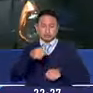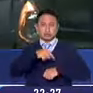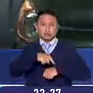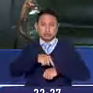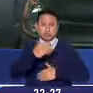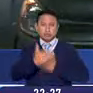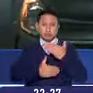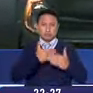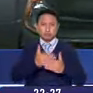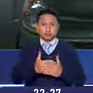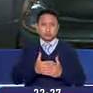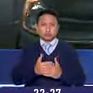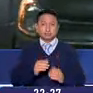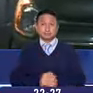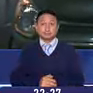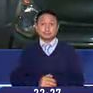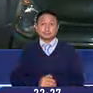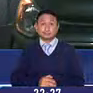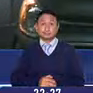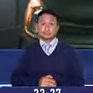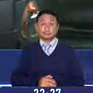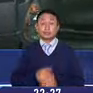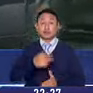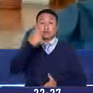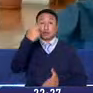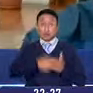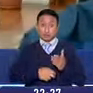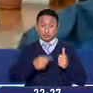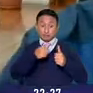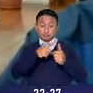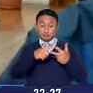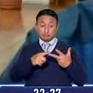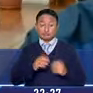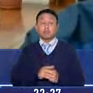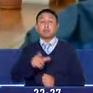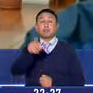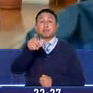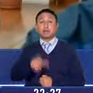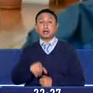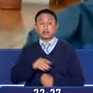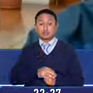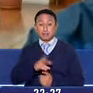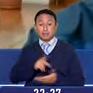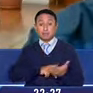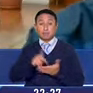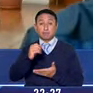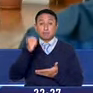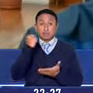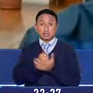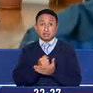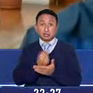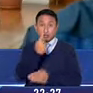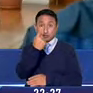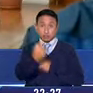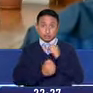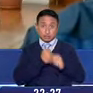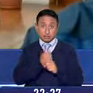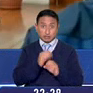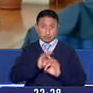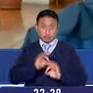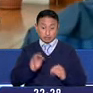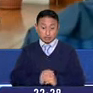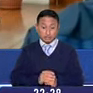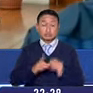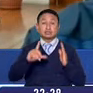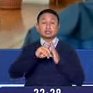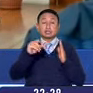los procesos. Existen varios tipos de multas. Cuando el usuario no paga la matrícula durante todo el año, el mismo SRI